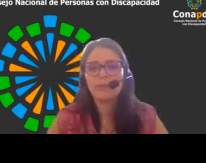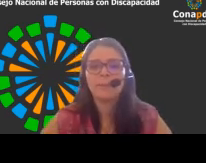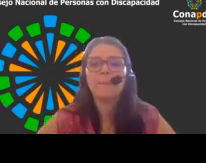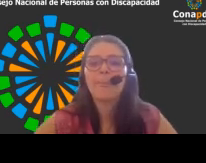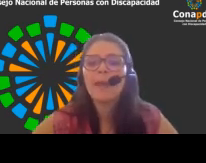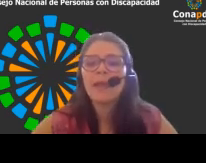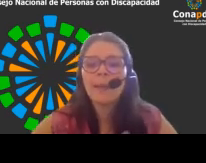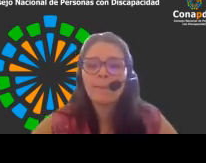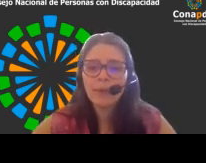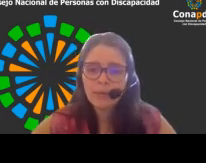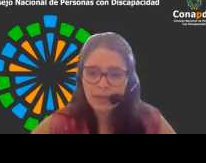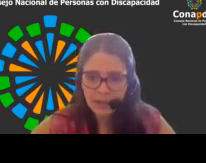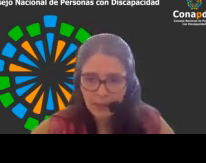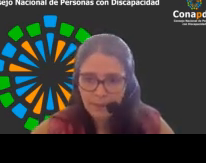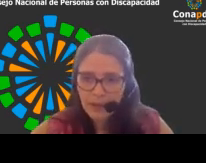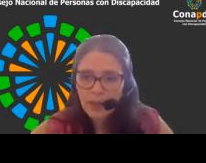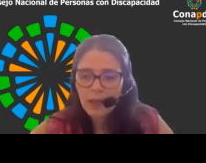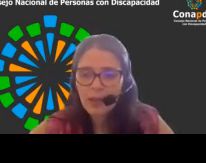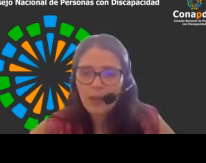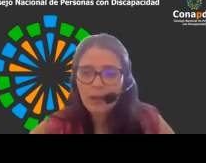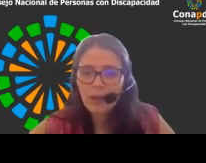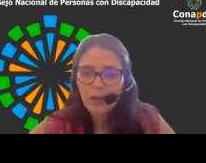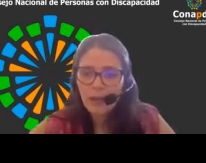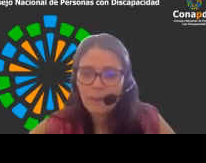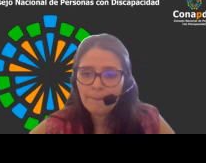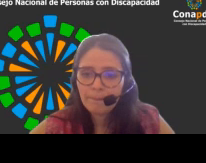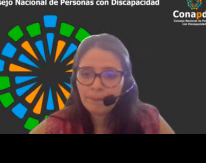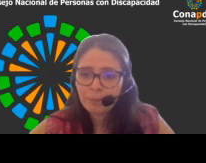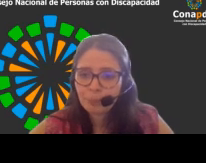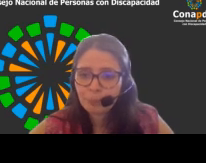muchísimas verduras qué podemos hacer